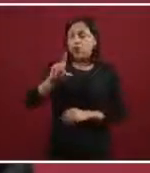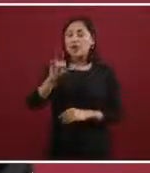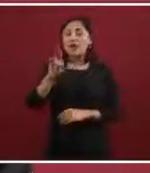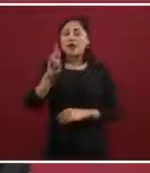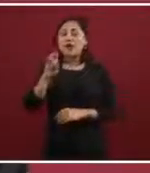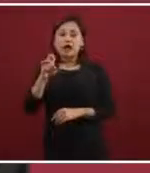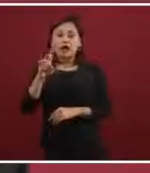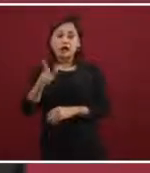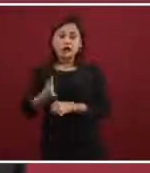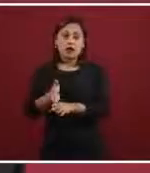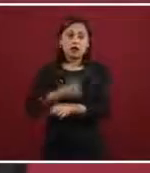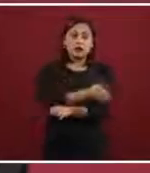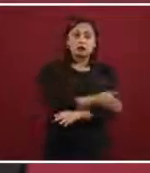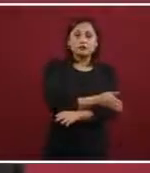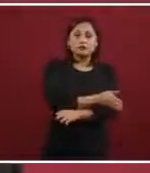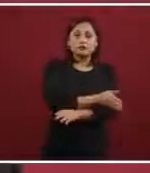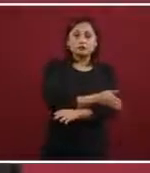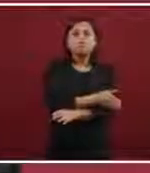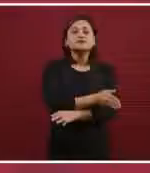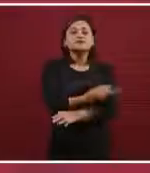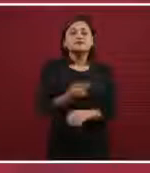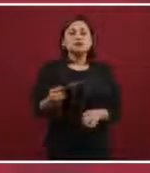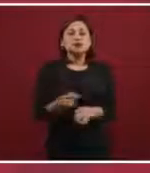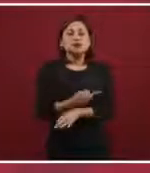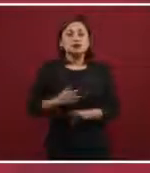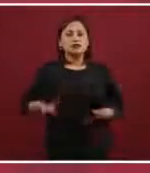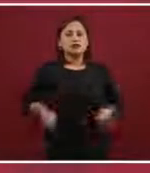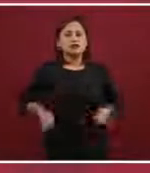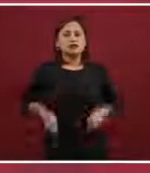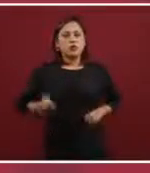saqueo de abandono del pueblo